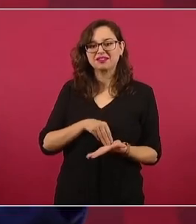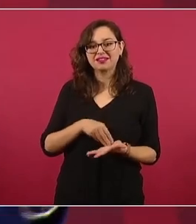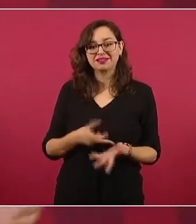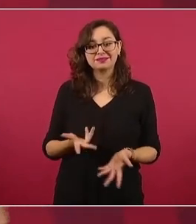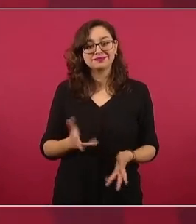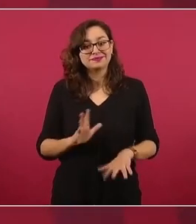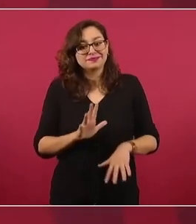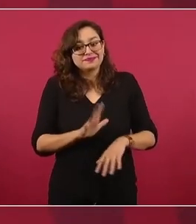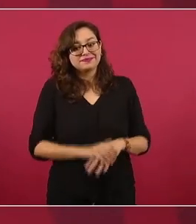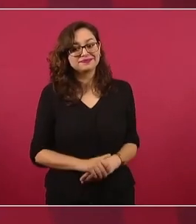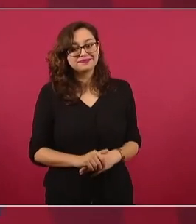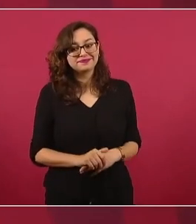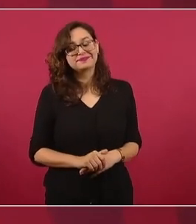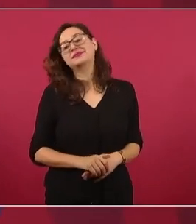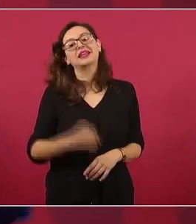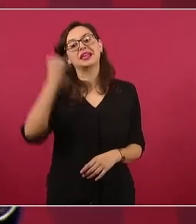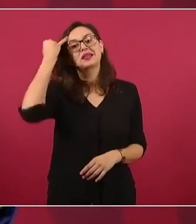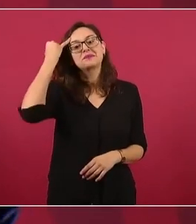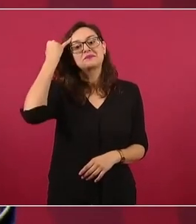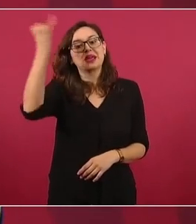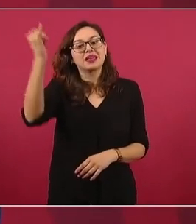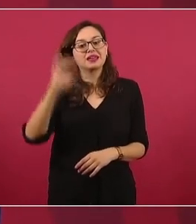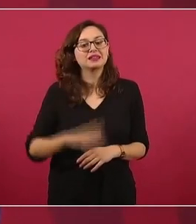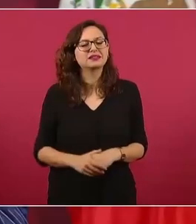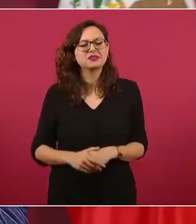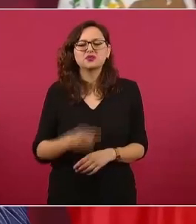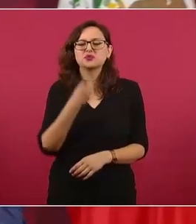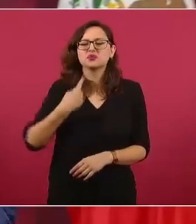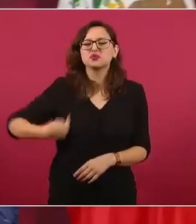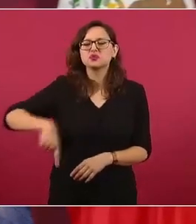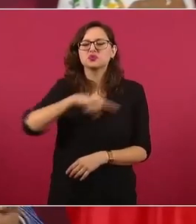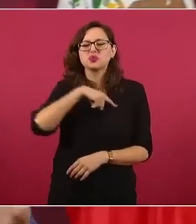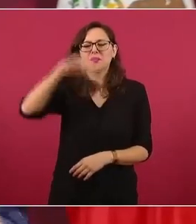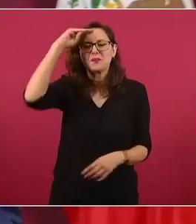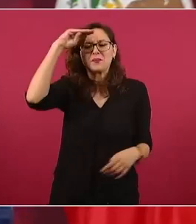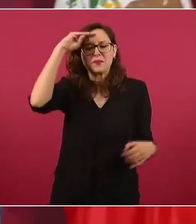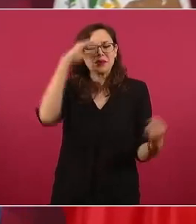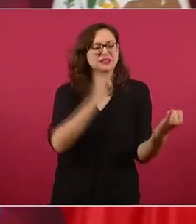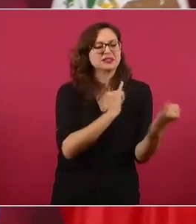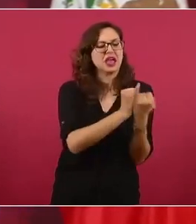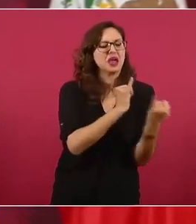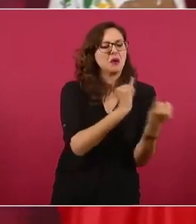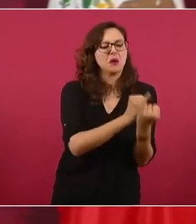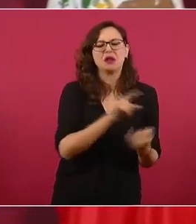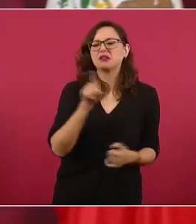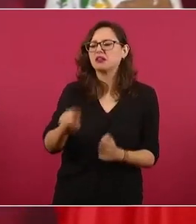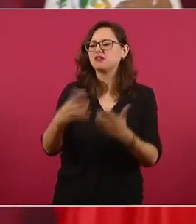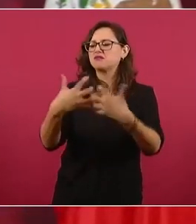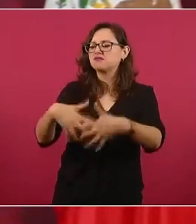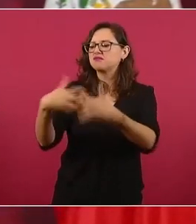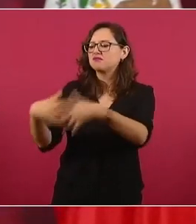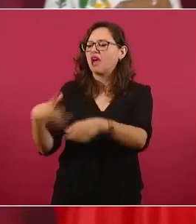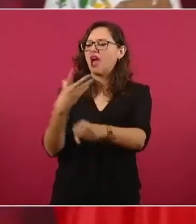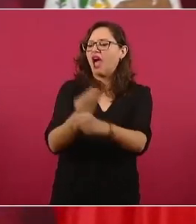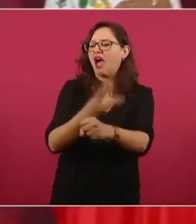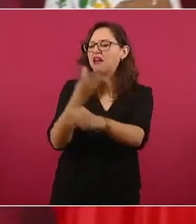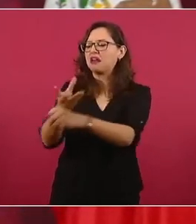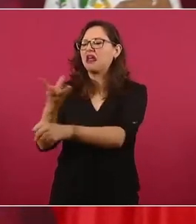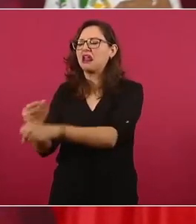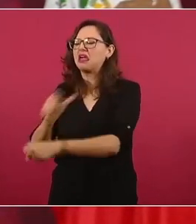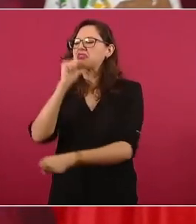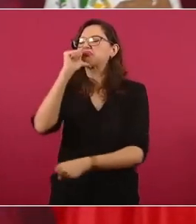las refinerías, si no hubiésemos optado por empezar a construir Dos Bocas, si no compramos